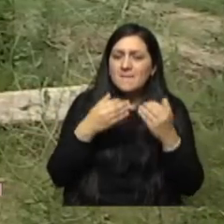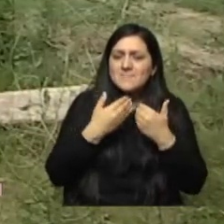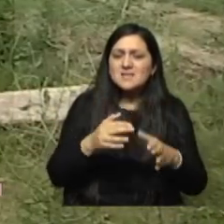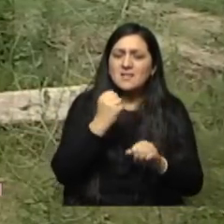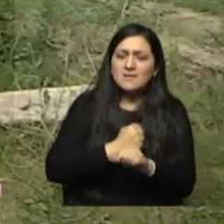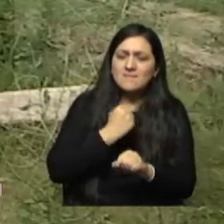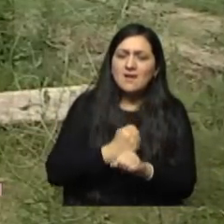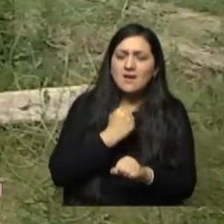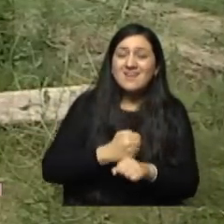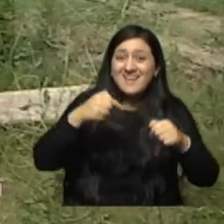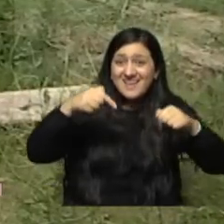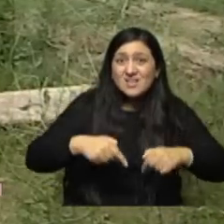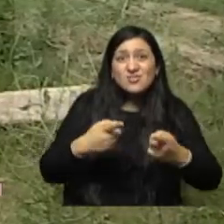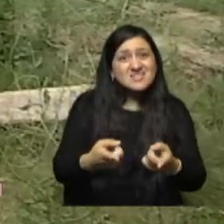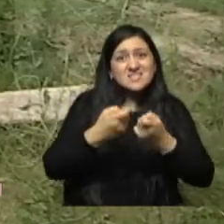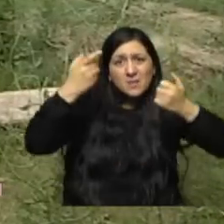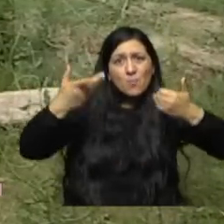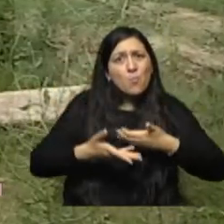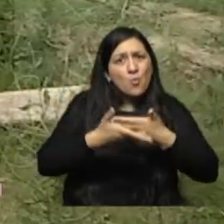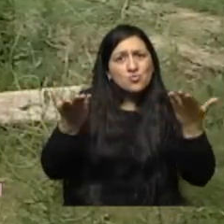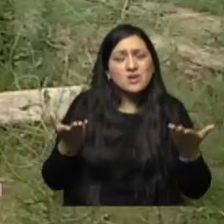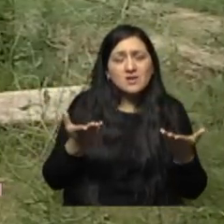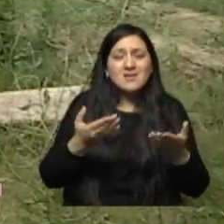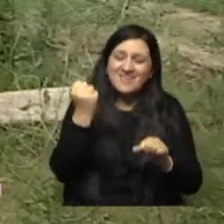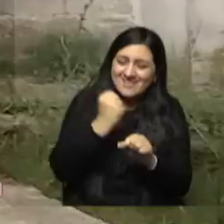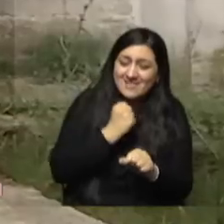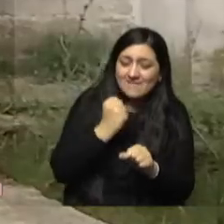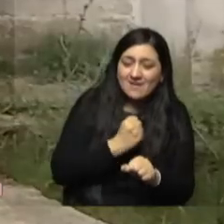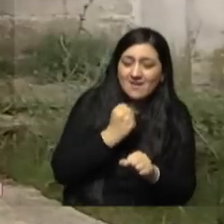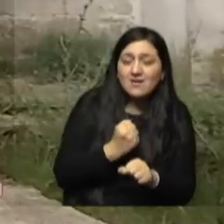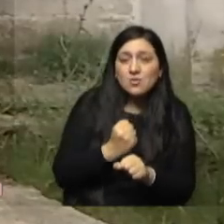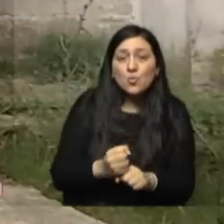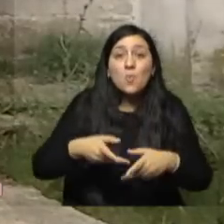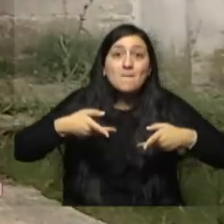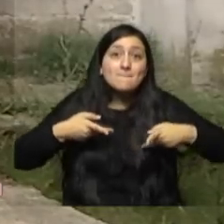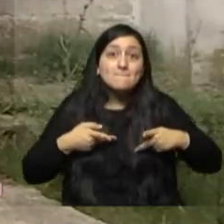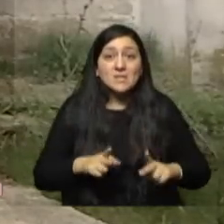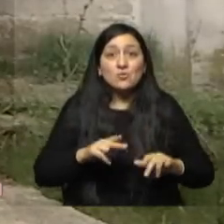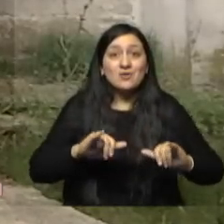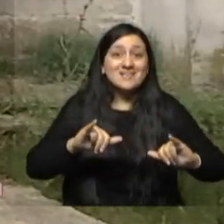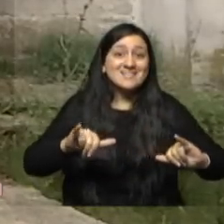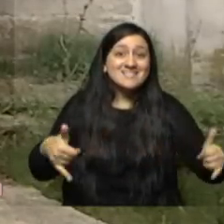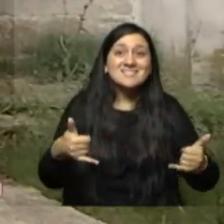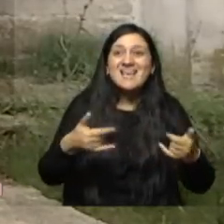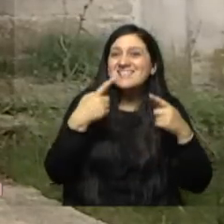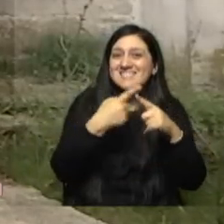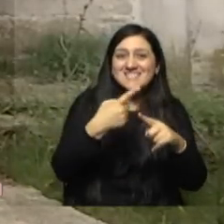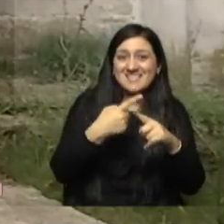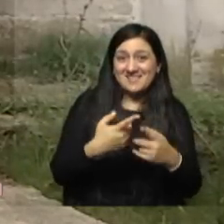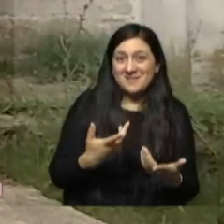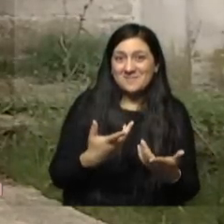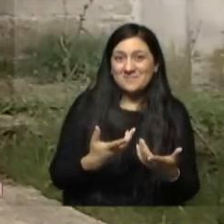a trabajar. Esto hay que visibilizarlo y hay que trabajar con un método que ya que existe, o